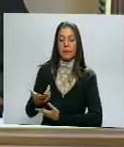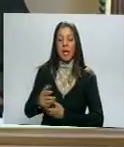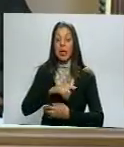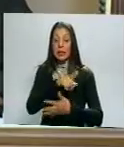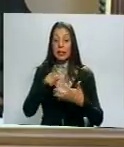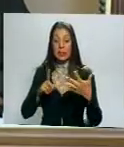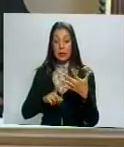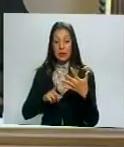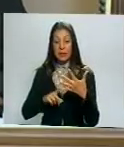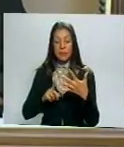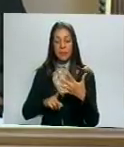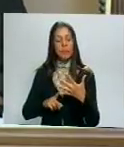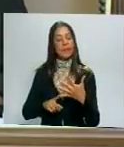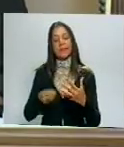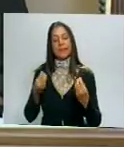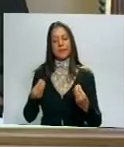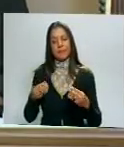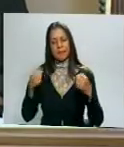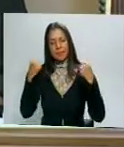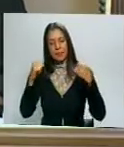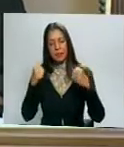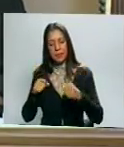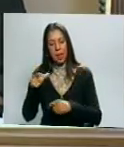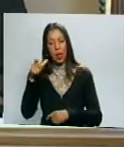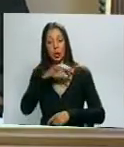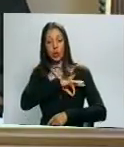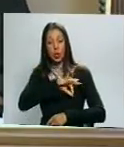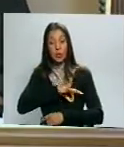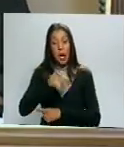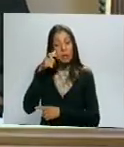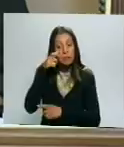5. Asegurar el ejercicio de la Contraloría